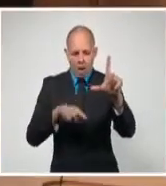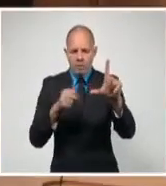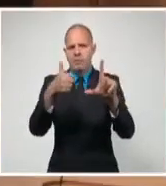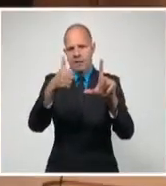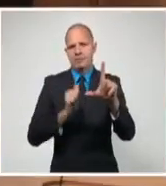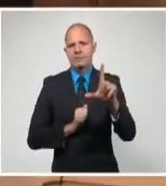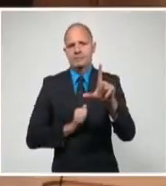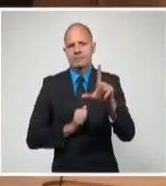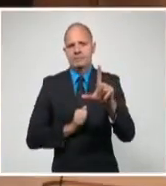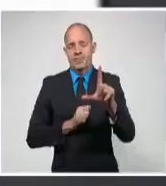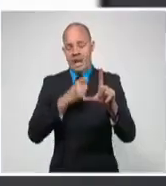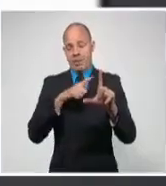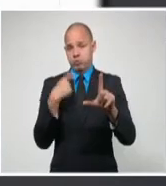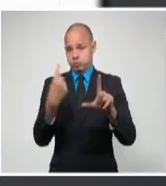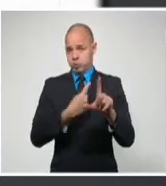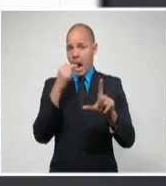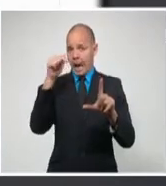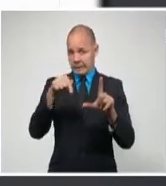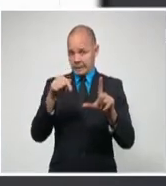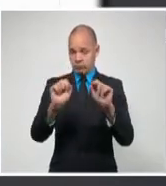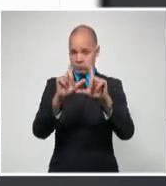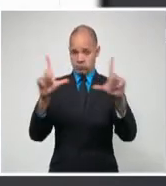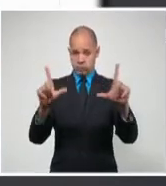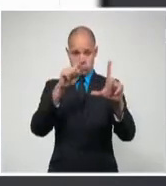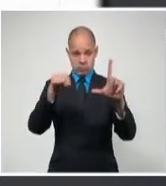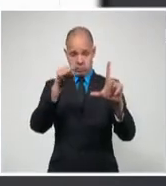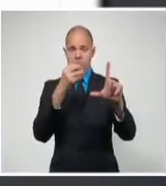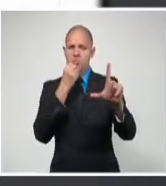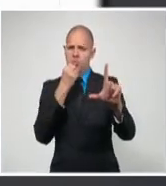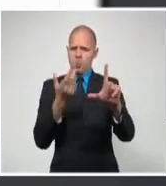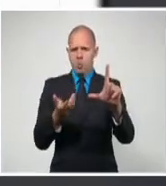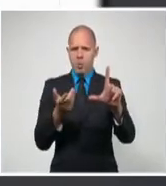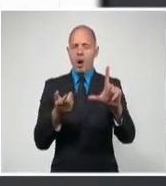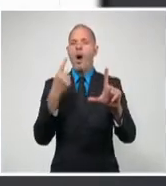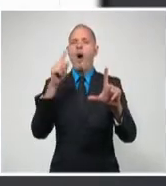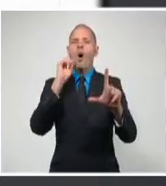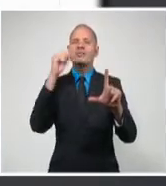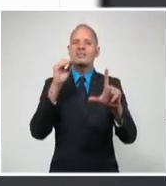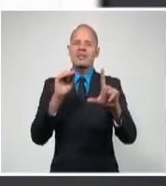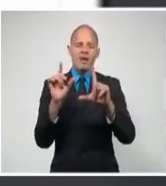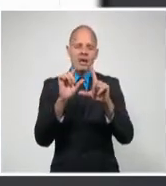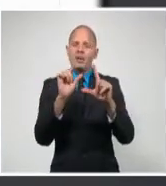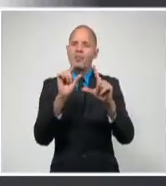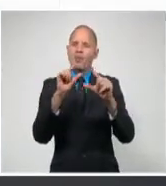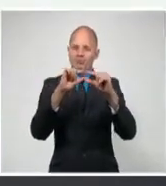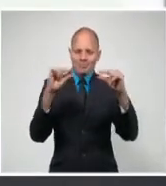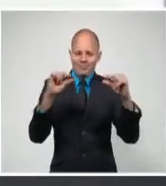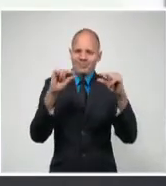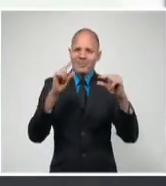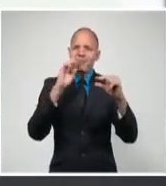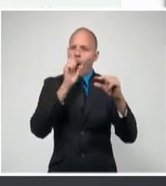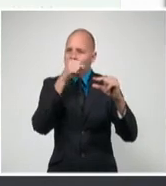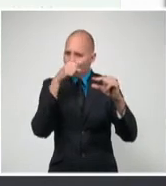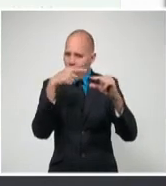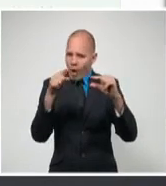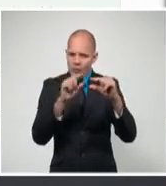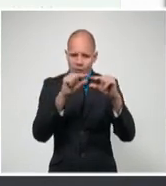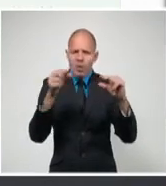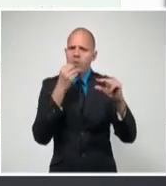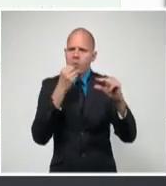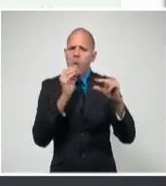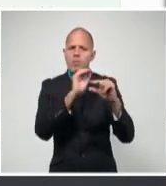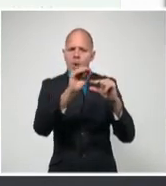para crear nuestra plataforma también lo liberamos, permitimos que muchas otras personas que quieran estar vinculadas al proyecto lo puedan hacer,